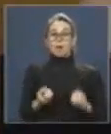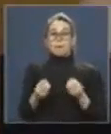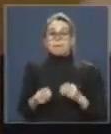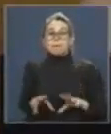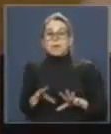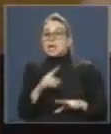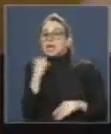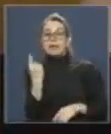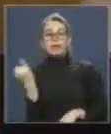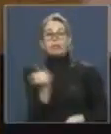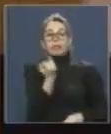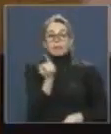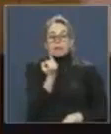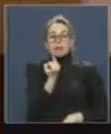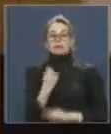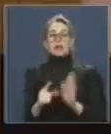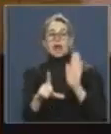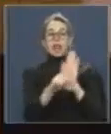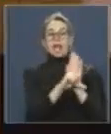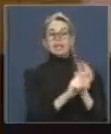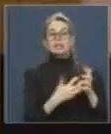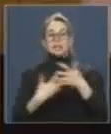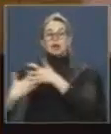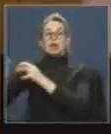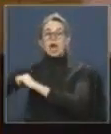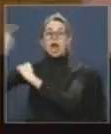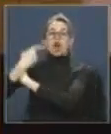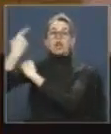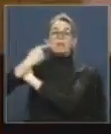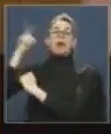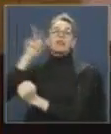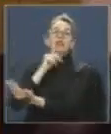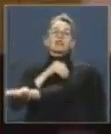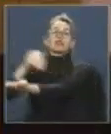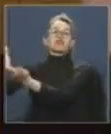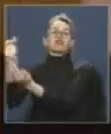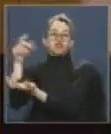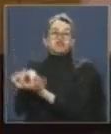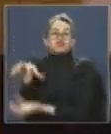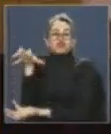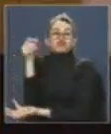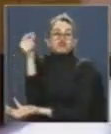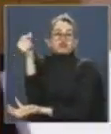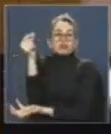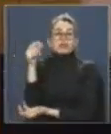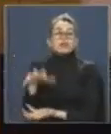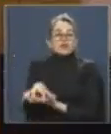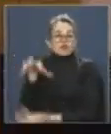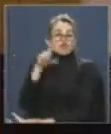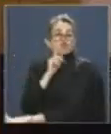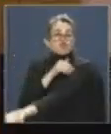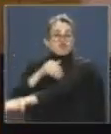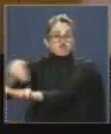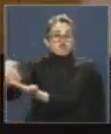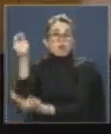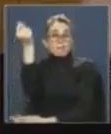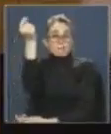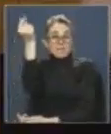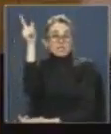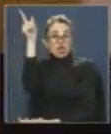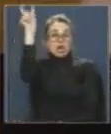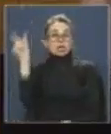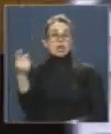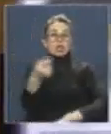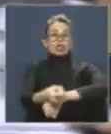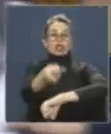y la legislación se adecua a los dictámenes del gran capital el gran capital domina no